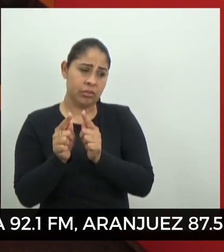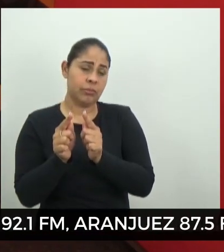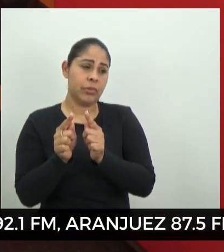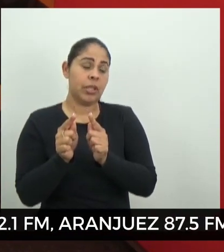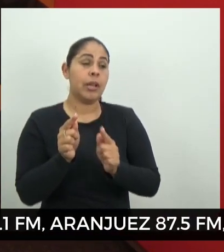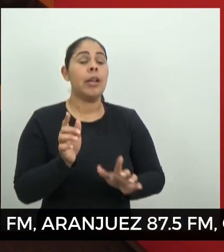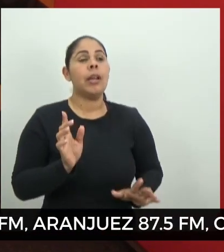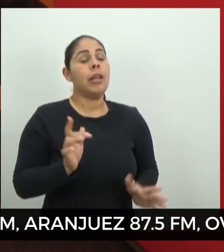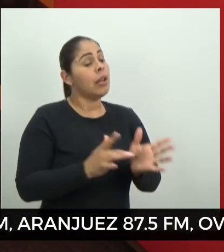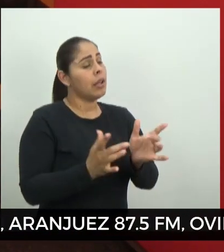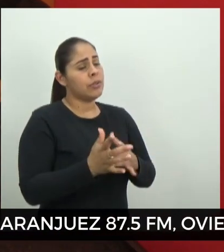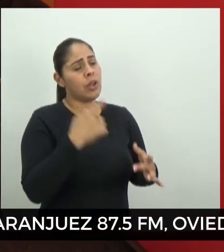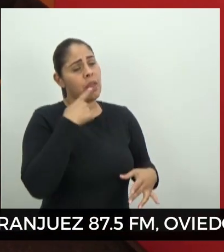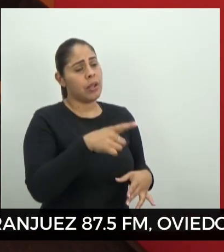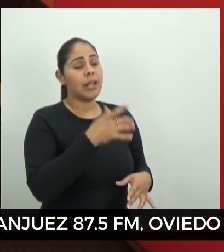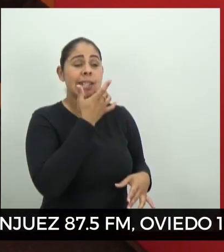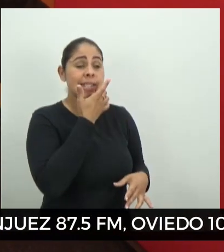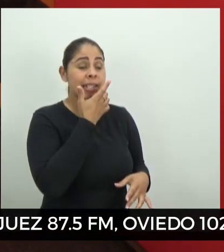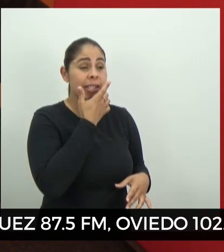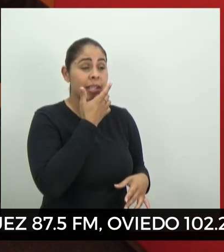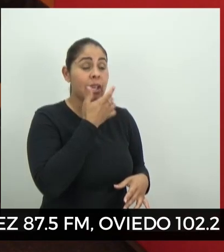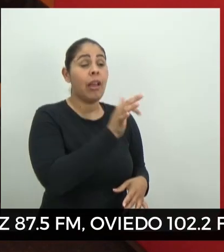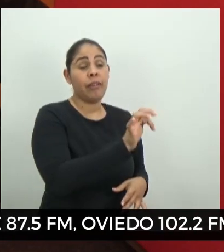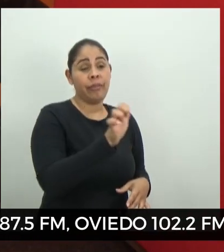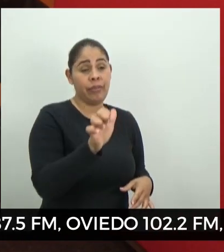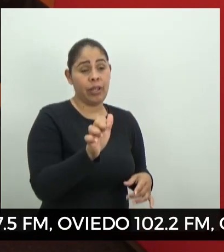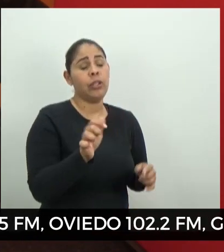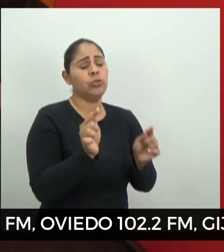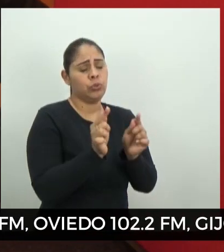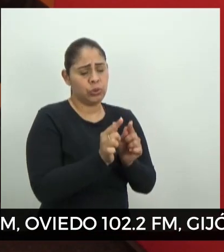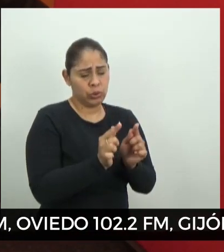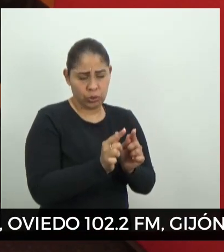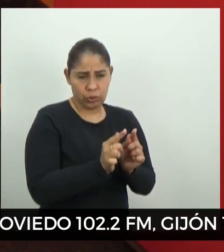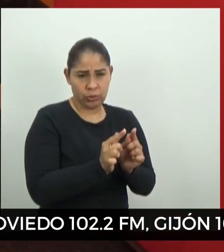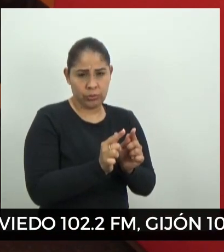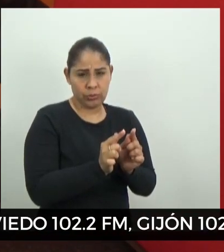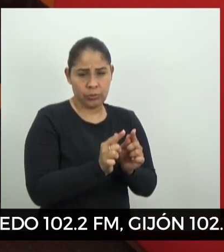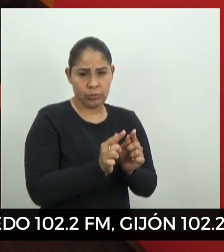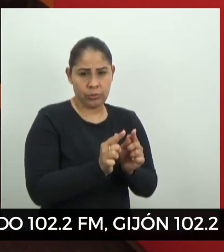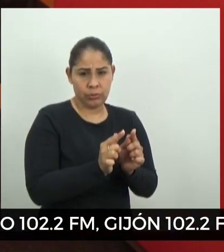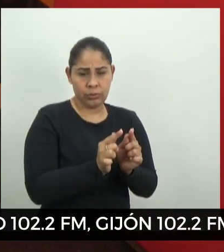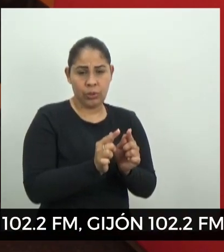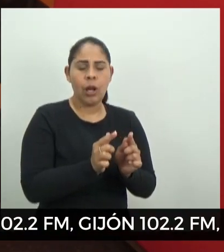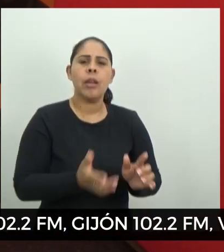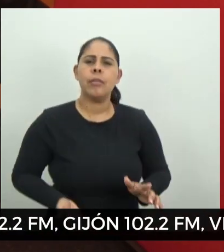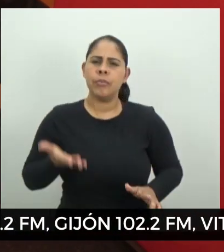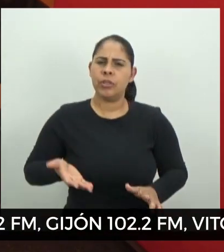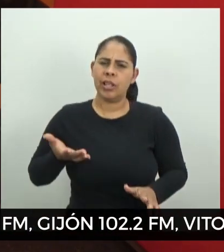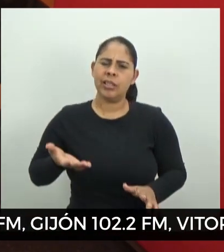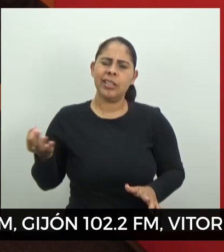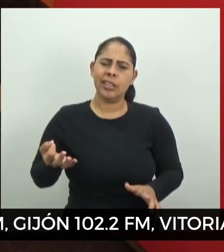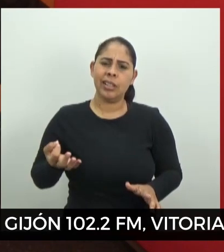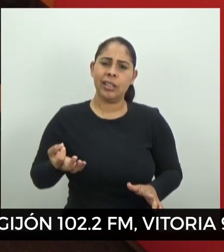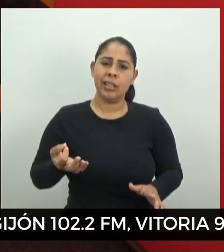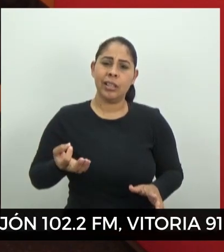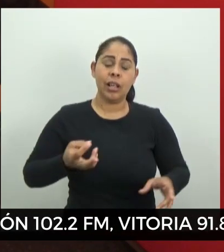mostaza. Que no importa lo pequeño que es, lo importante es el código genético, porque el grano de mostaza crece.